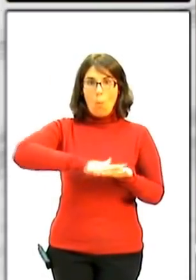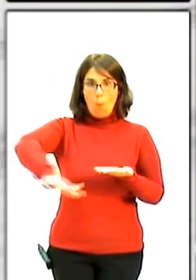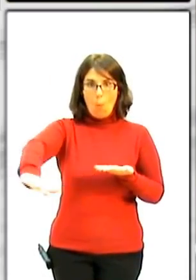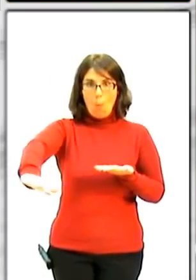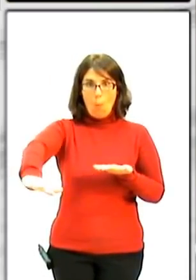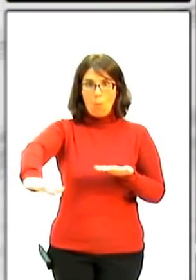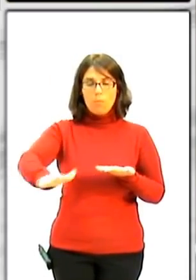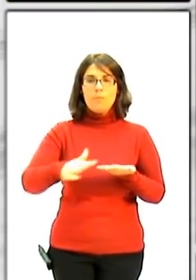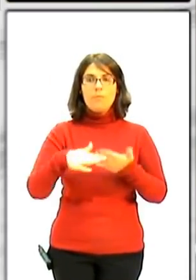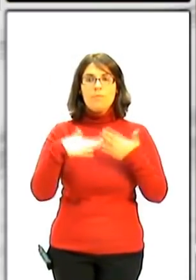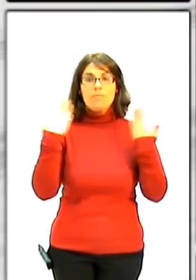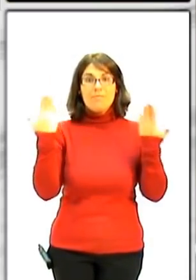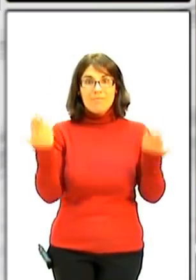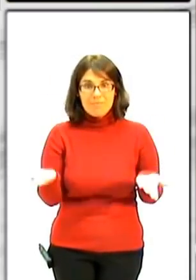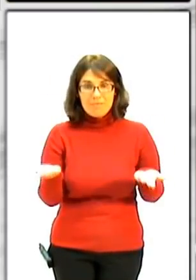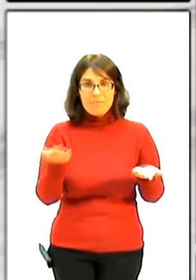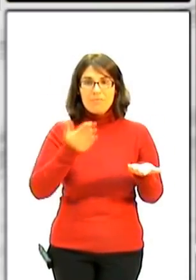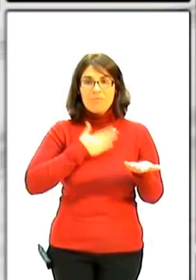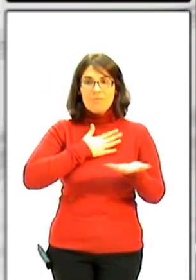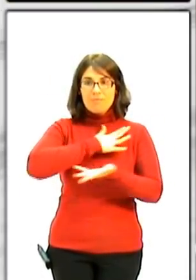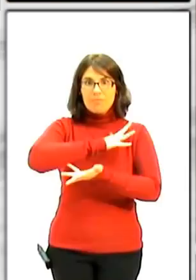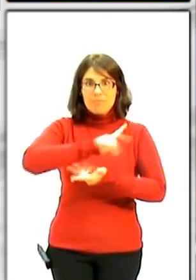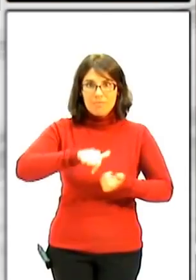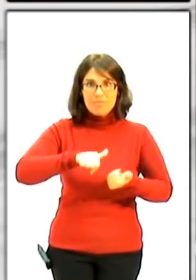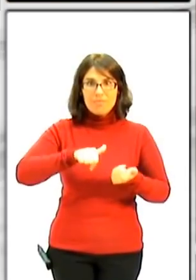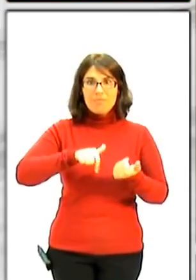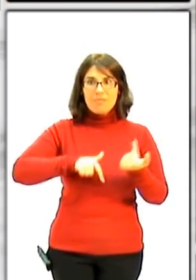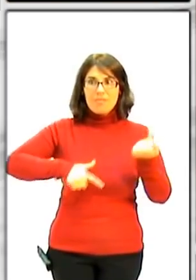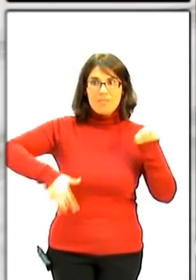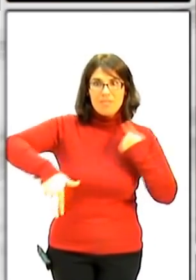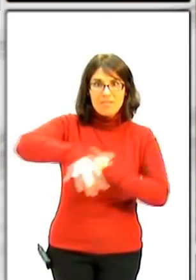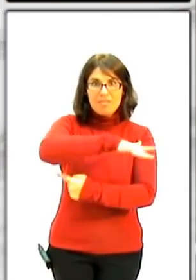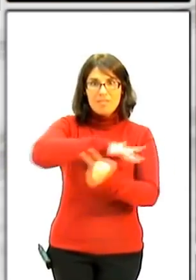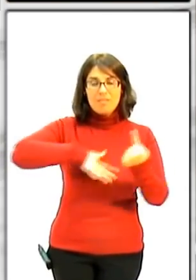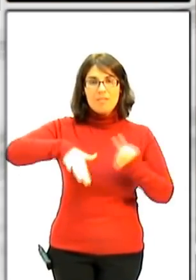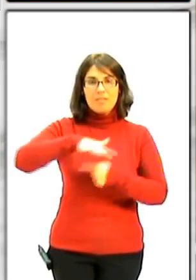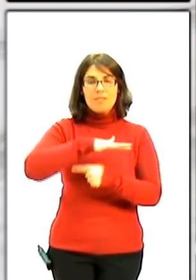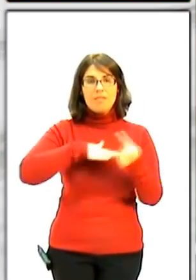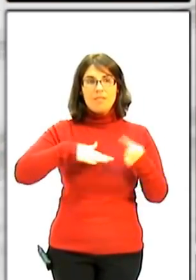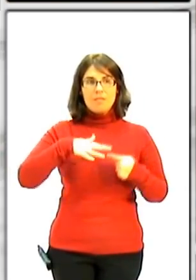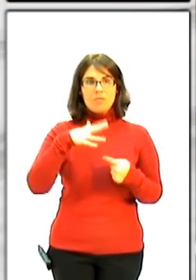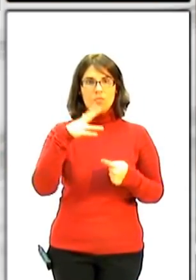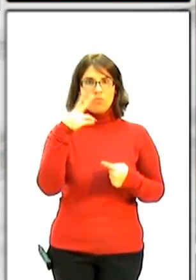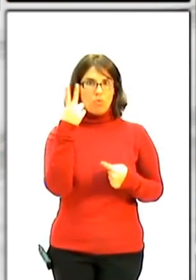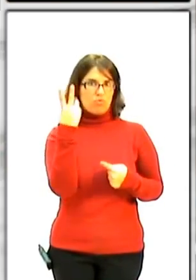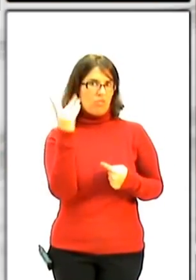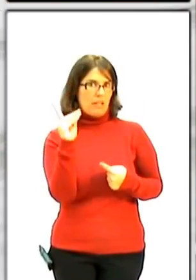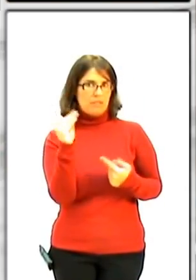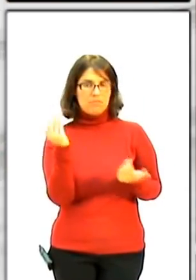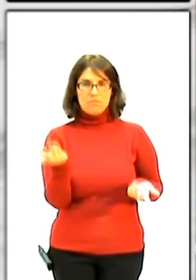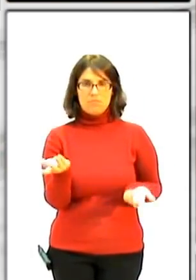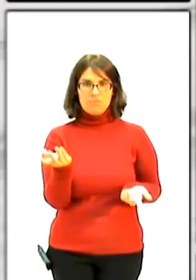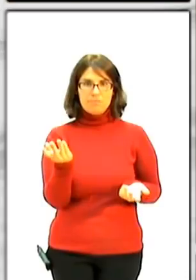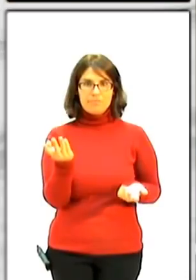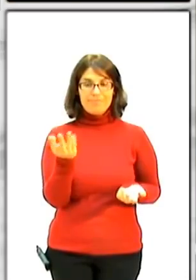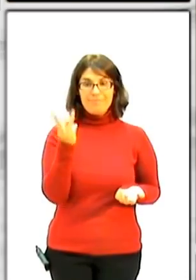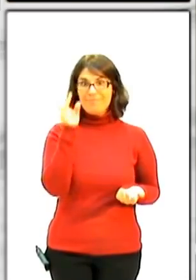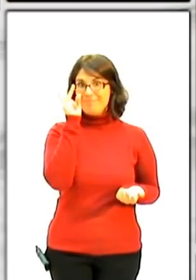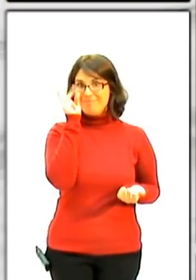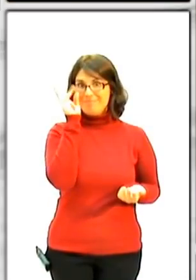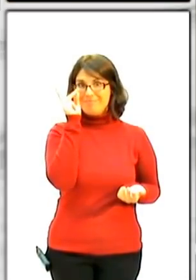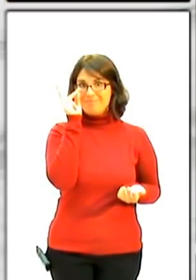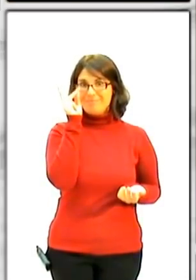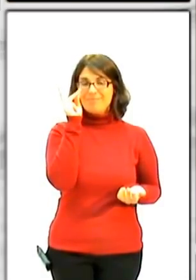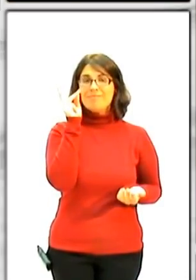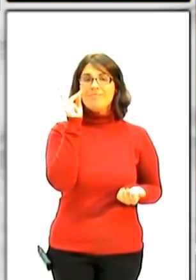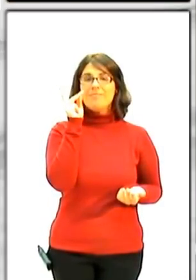representación geográfica de nuestro entorno, de nuestro territorio, tiene dos dimensiones, y la tercera nos